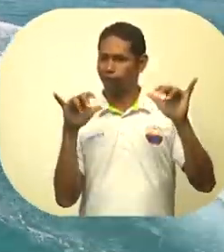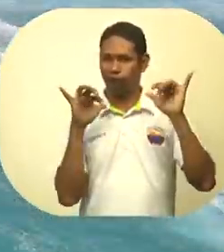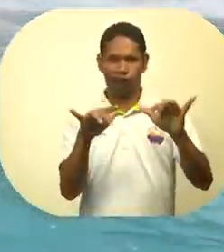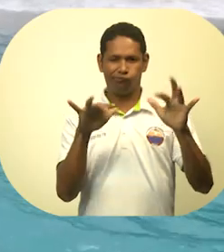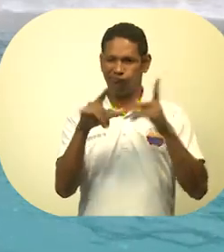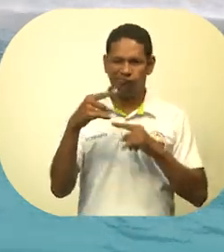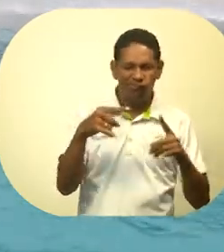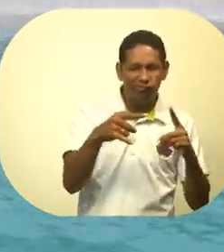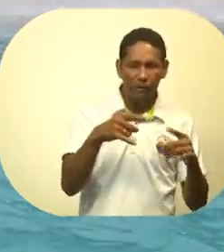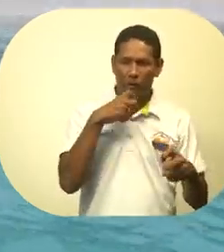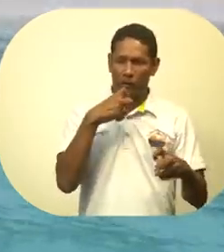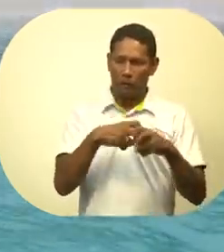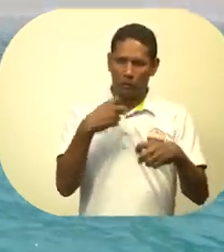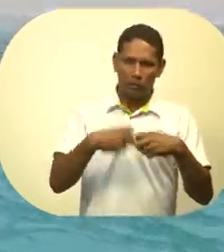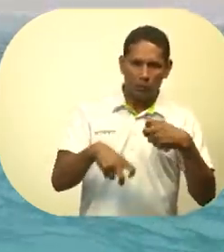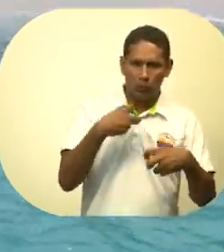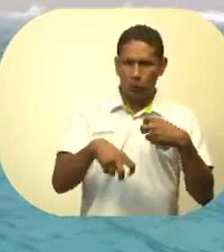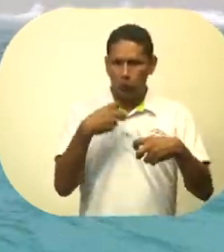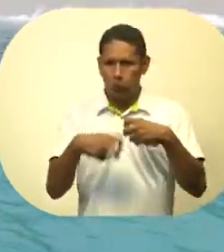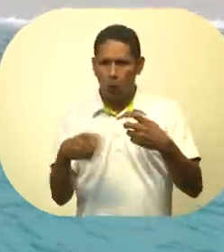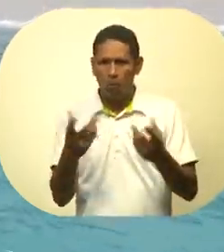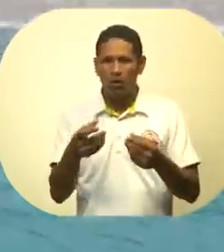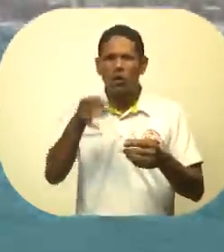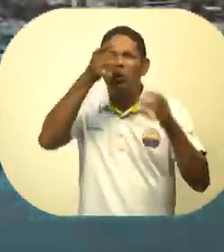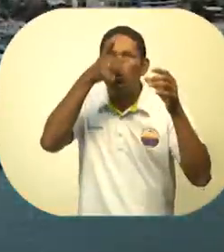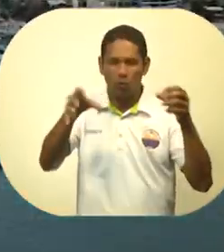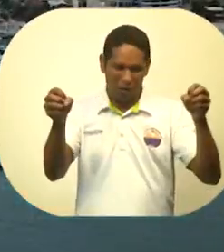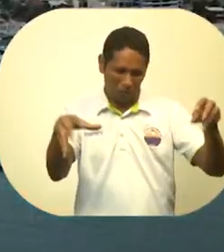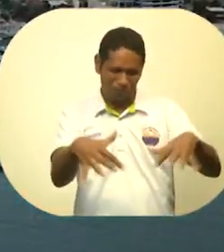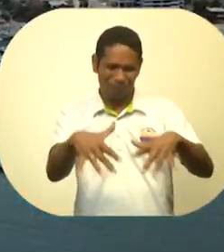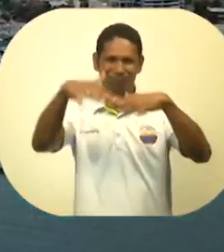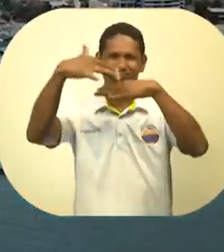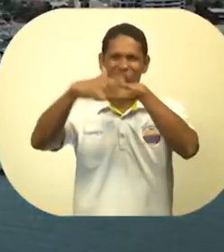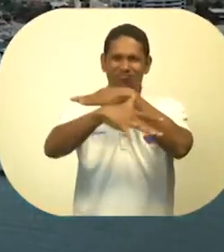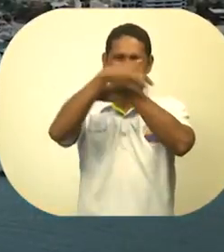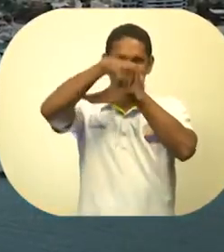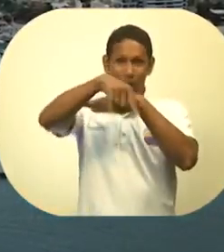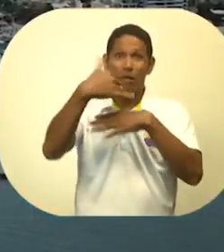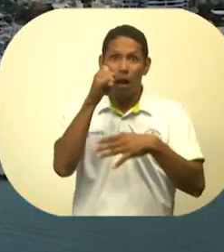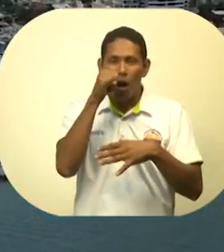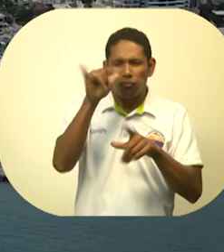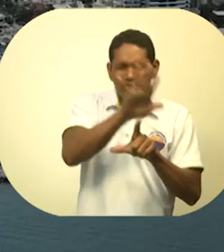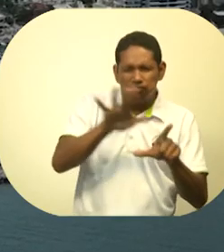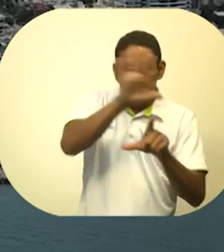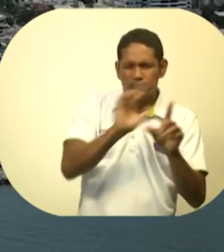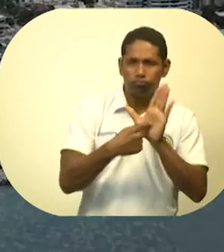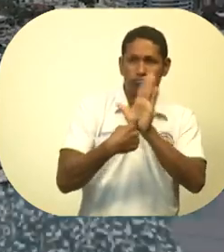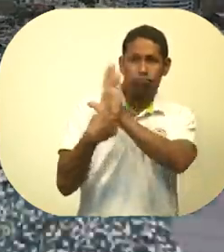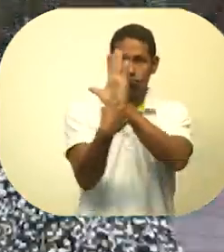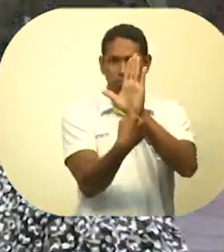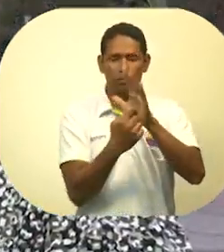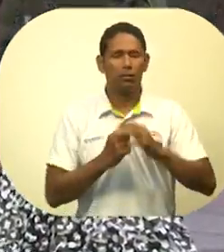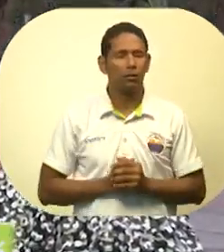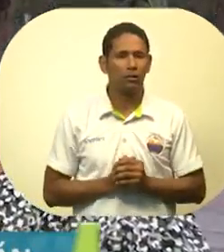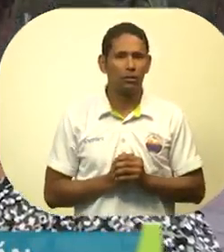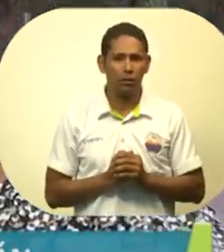en las épocas de temporada alta, son problemas constantes del plástico en el océano, que se concretó en un video y en un sitio web.